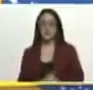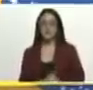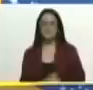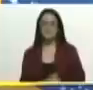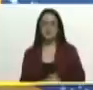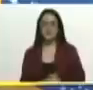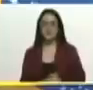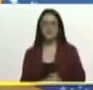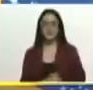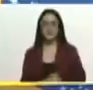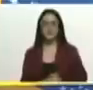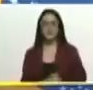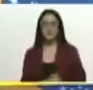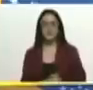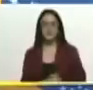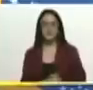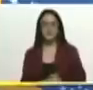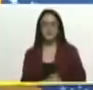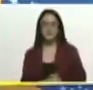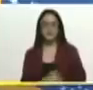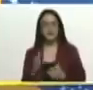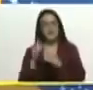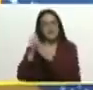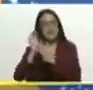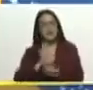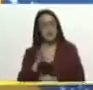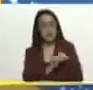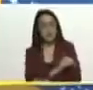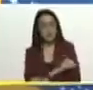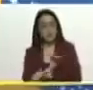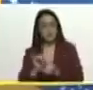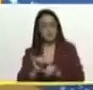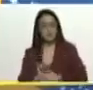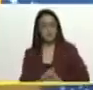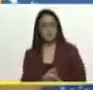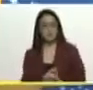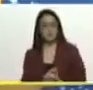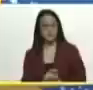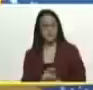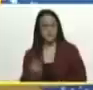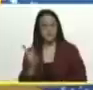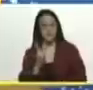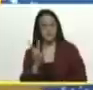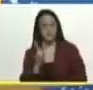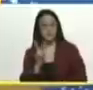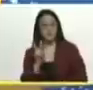buenos gobernadores, líderes de la oposición. Así que Venezuela